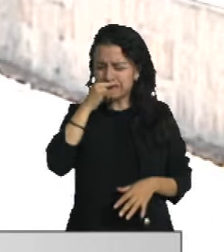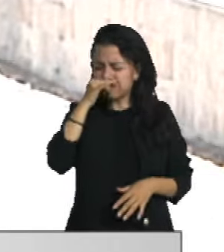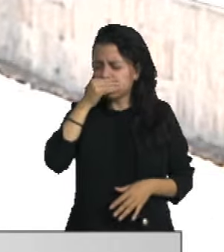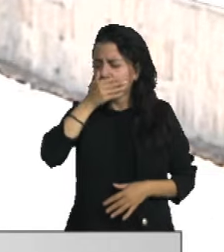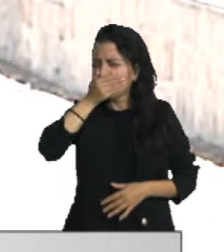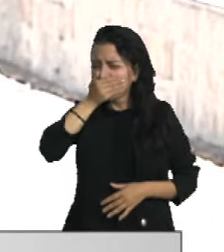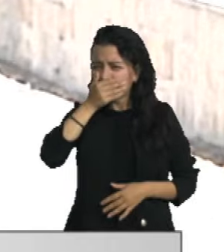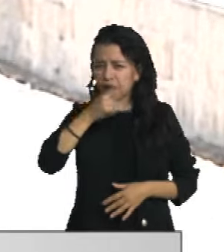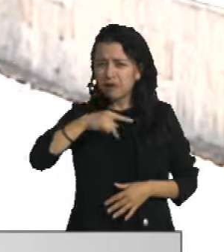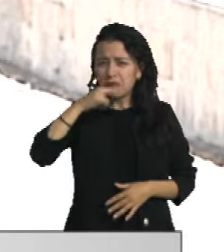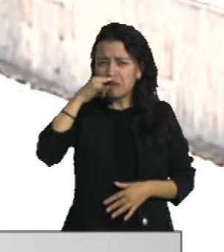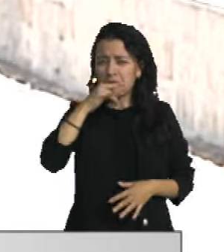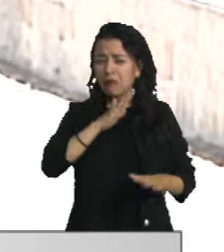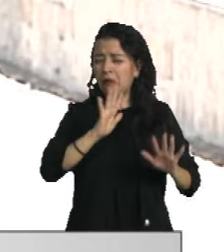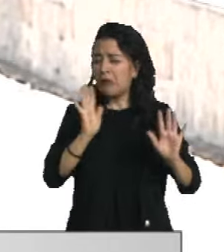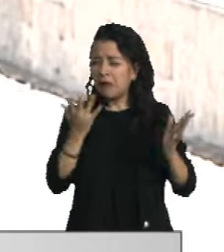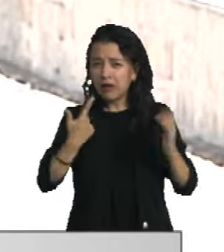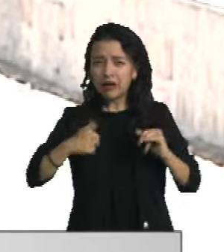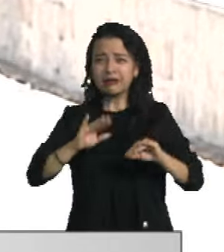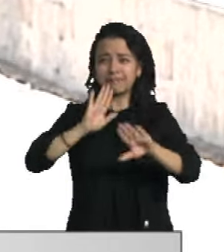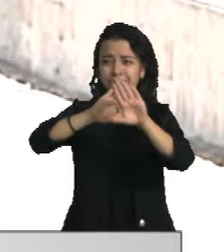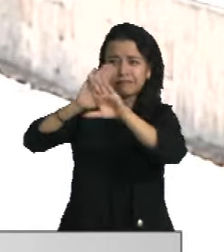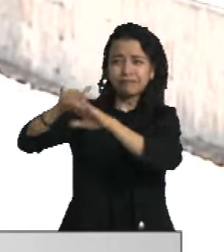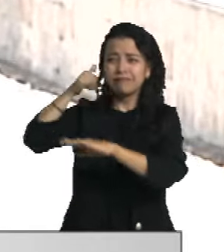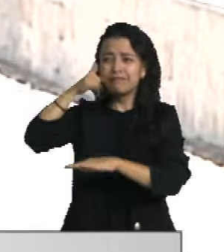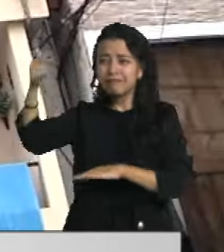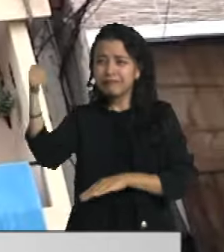fue clave en esta investigación.